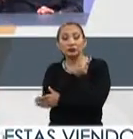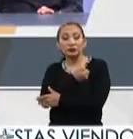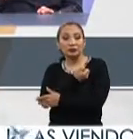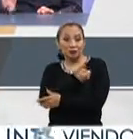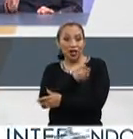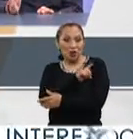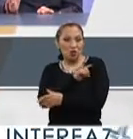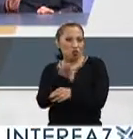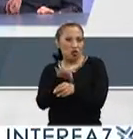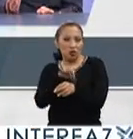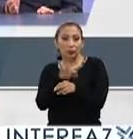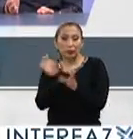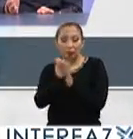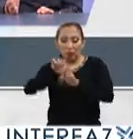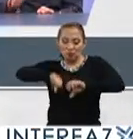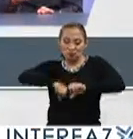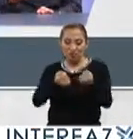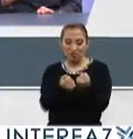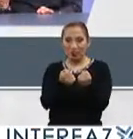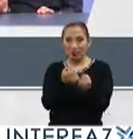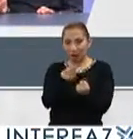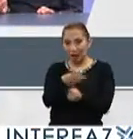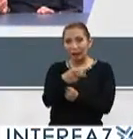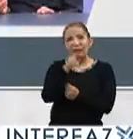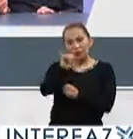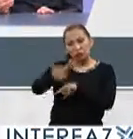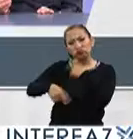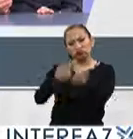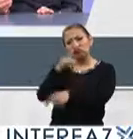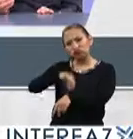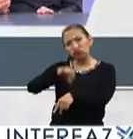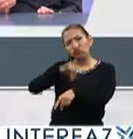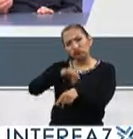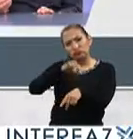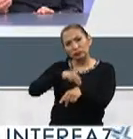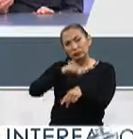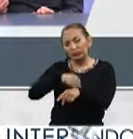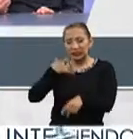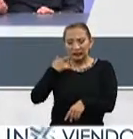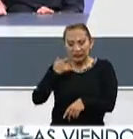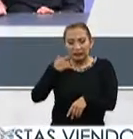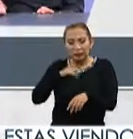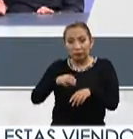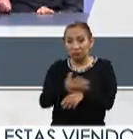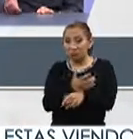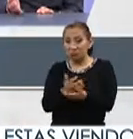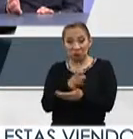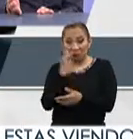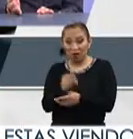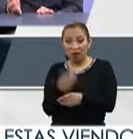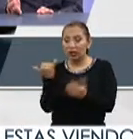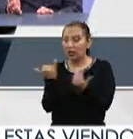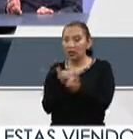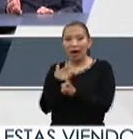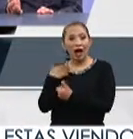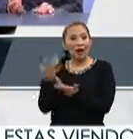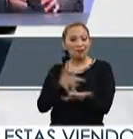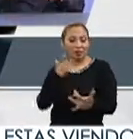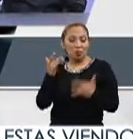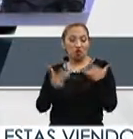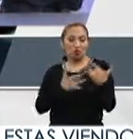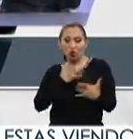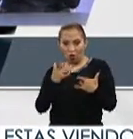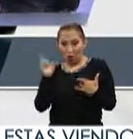decir, si tú te rompes una pierna, sí o sí vas al médico. La pierna echándole ganas no se va a curar. Pues pasa lo mismo con las